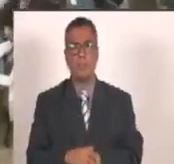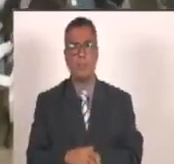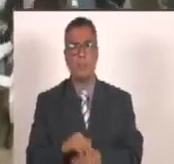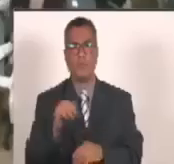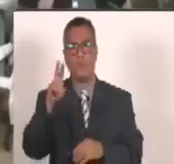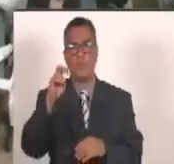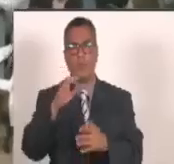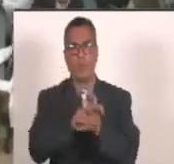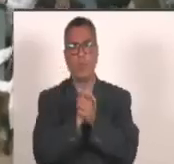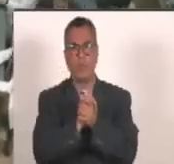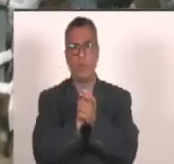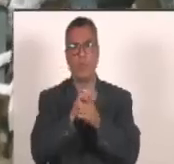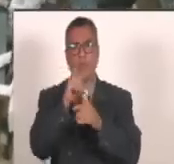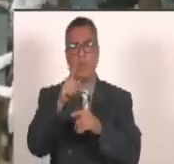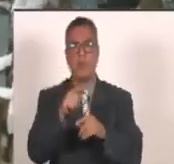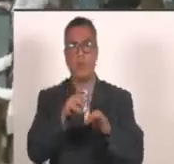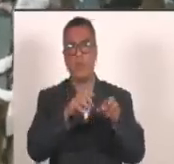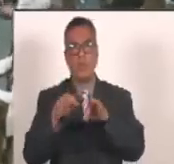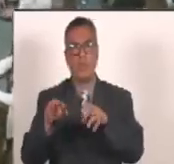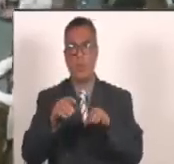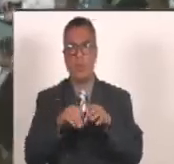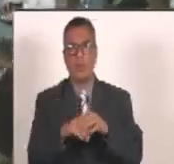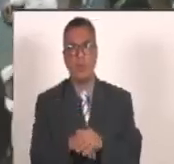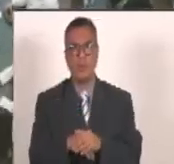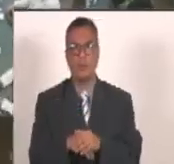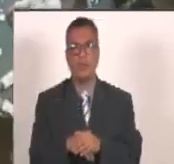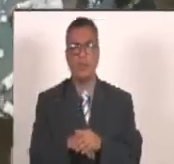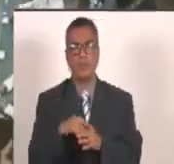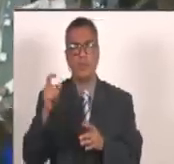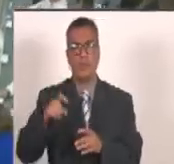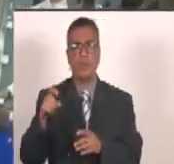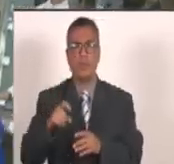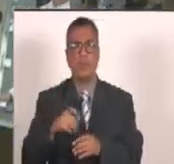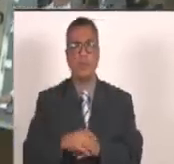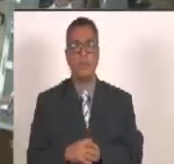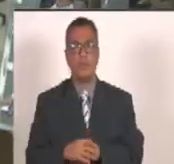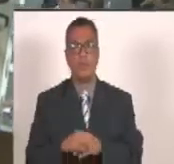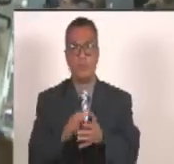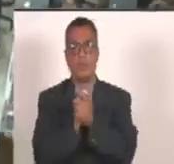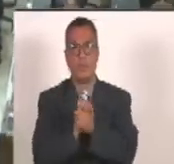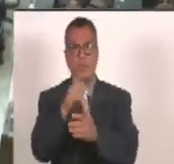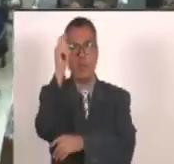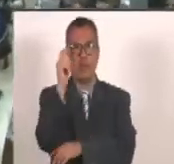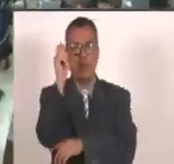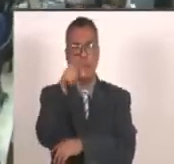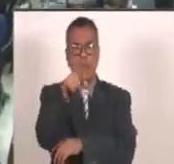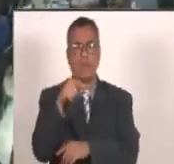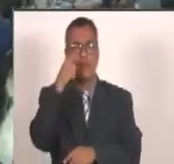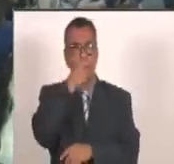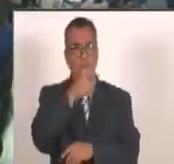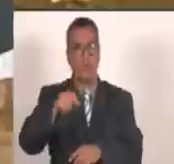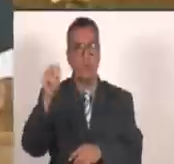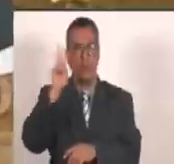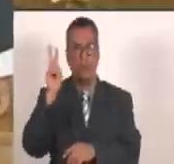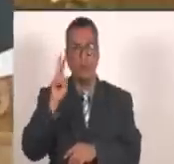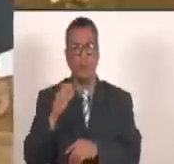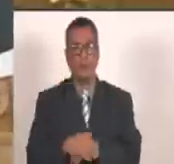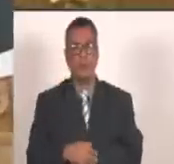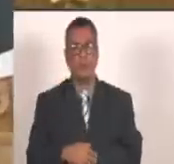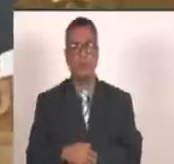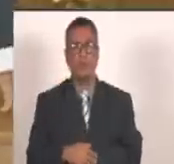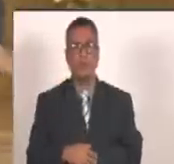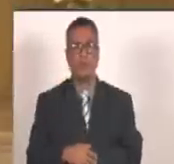nuevo compañero aquí en la secretaría, señora secretaria, colegas diputados, diputadas, pueblo de Venezuela.